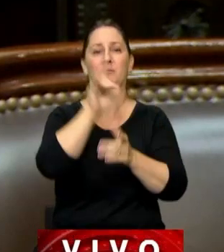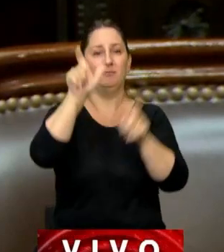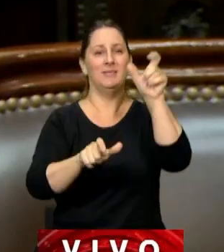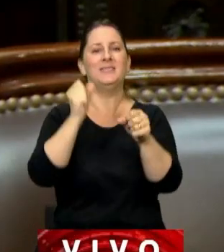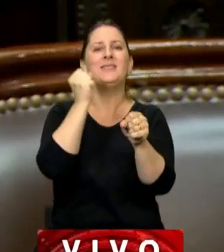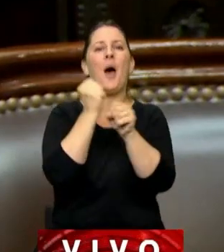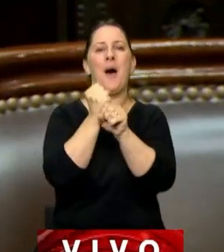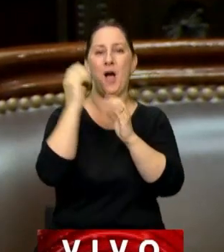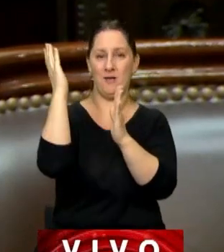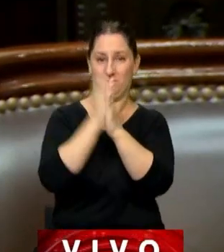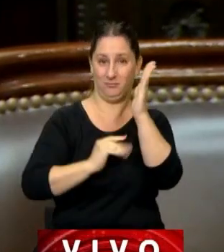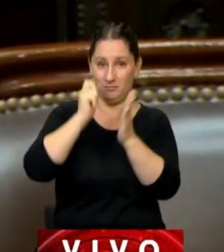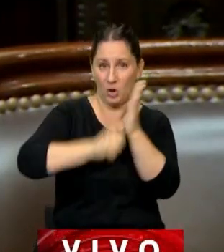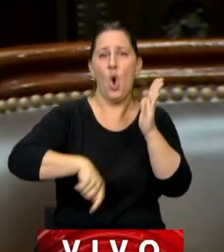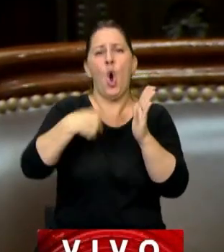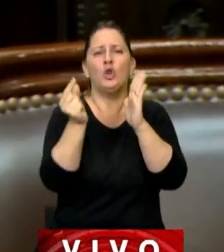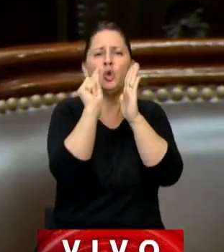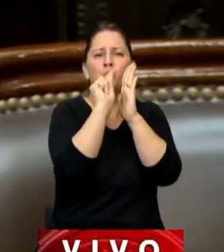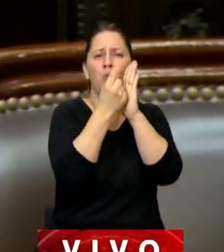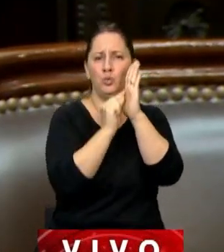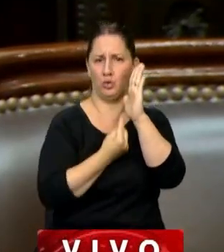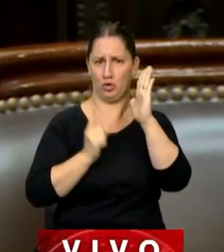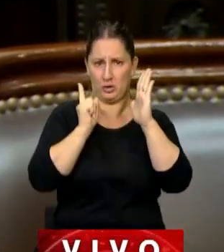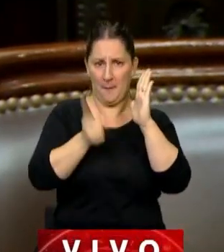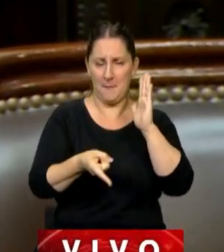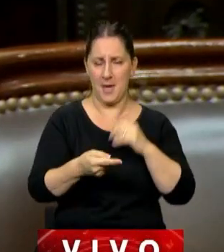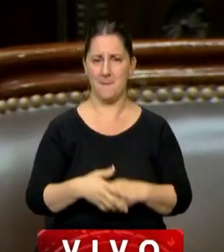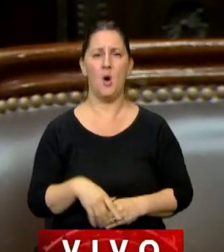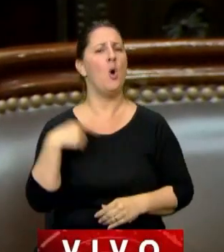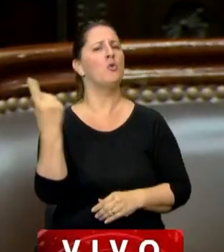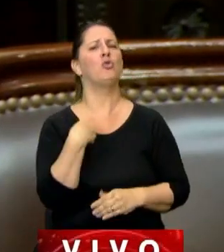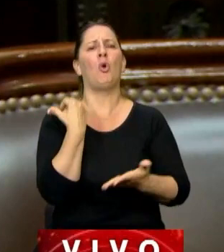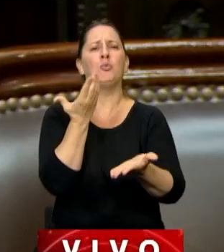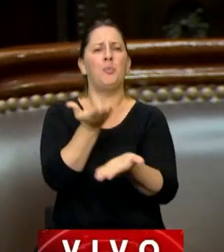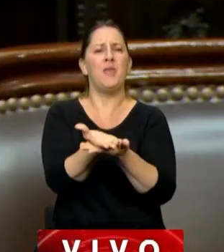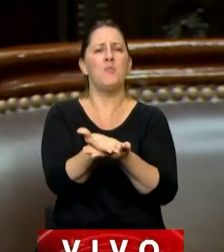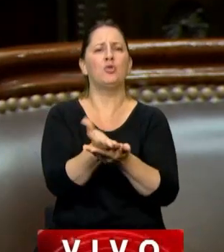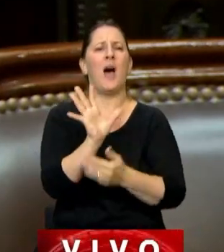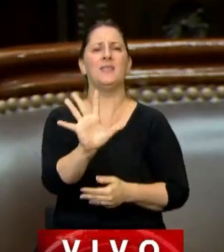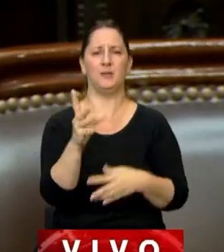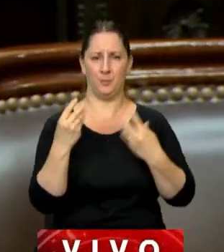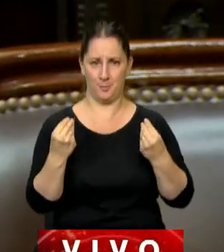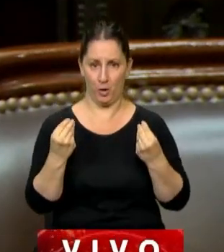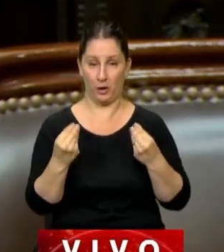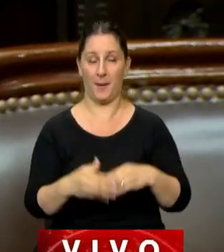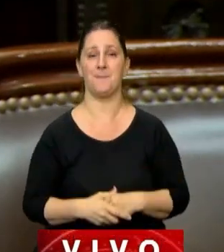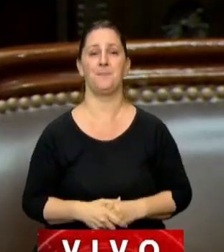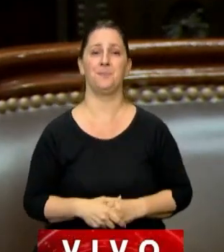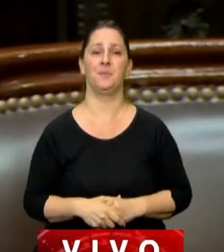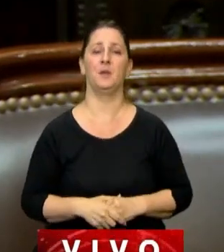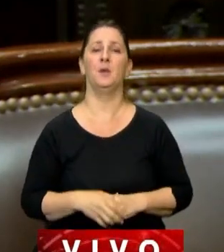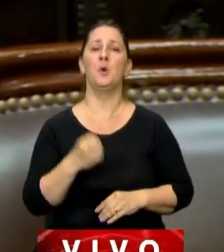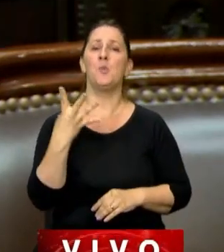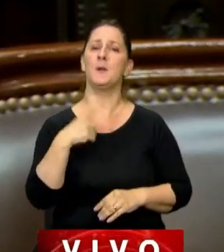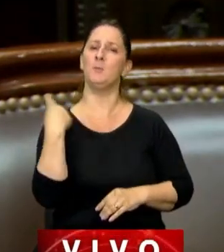trabajadores en relación de dependencia, como también otros incisos. ¿Y por qué estamos solicitando esto? Porque en realidad